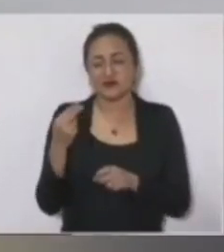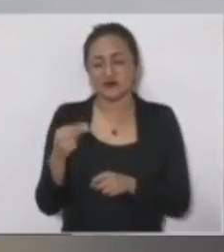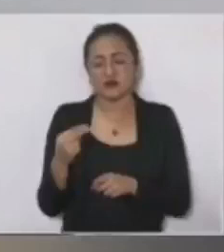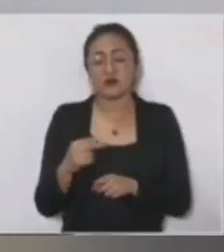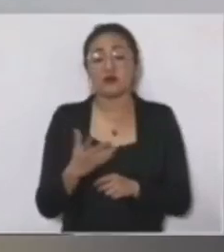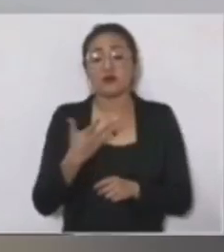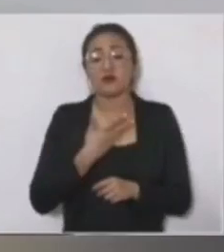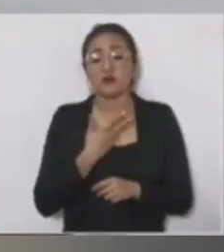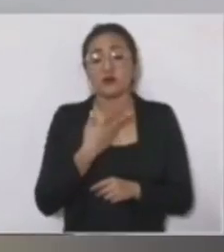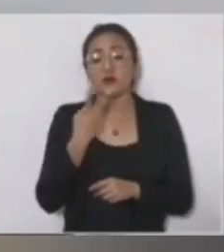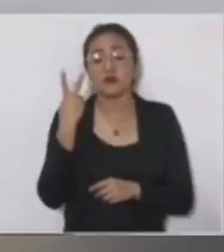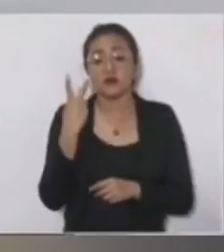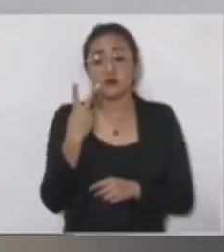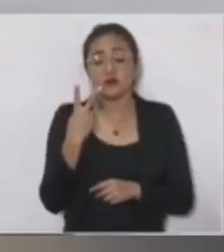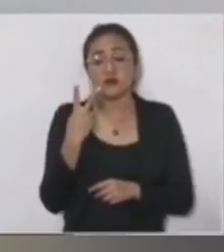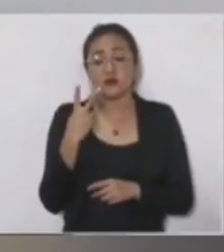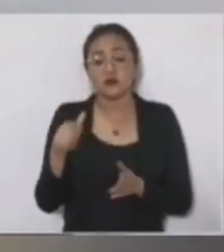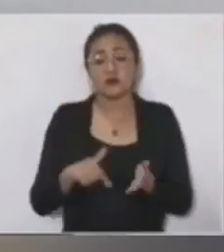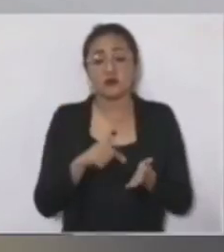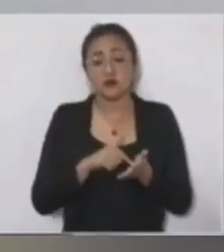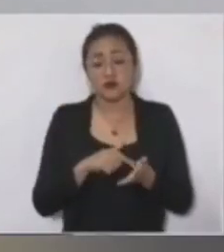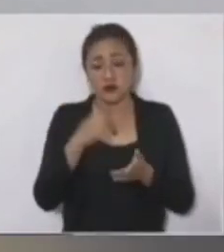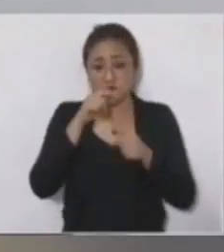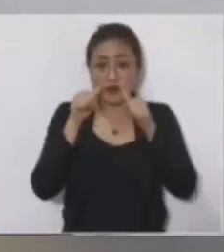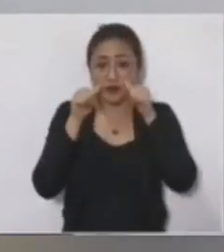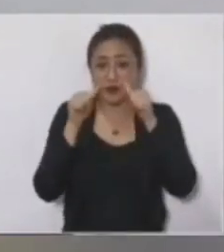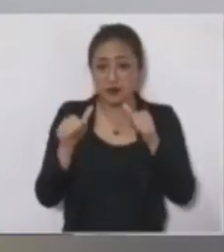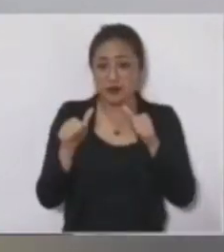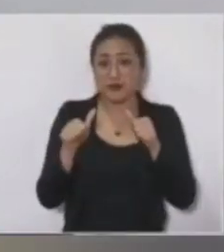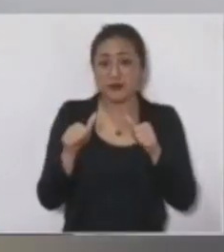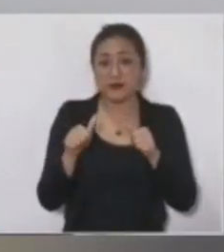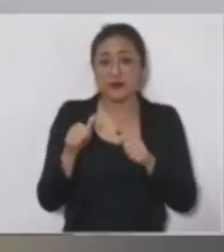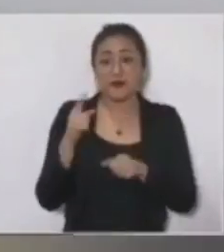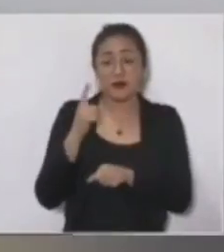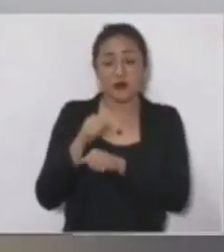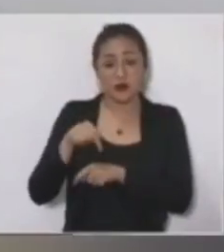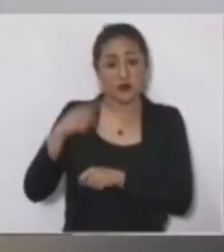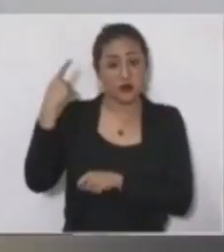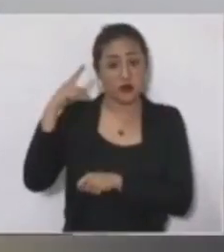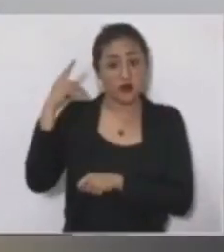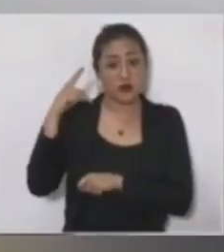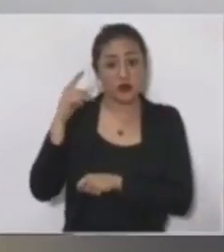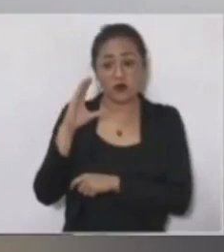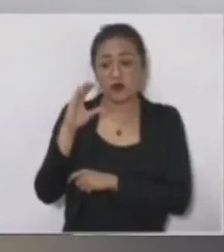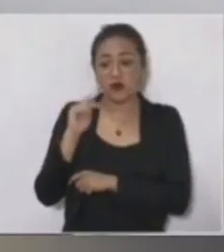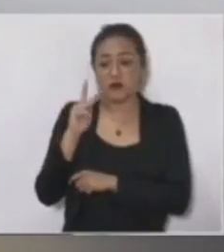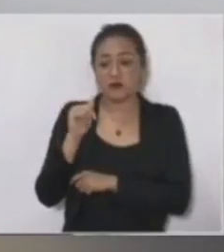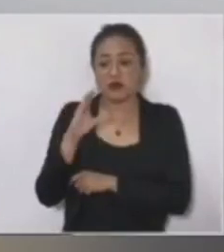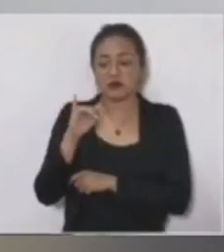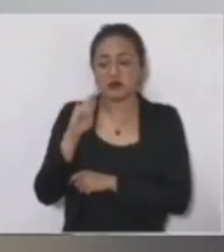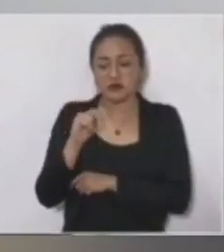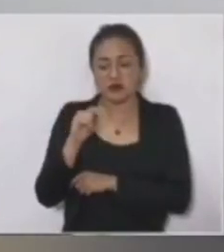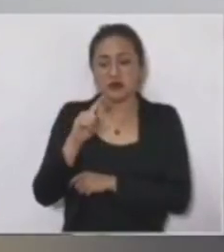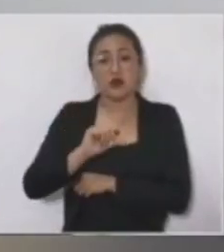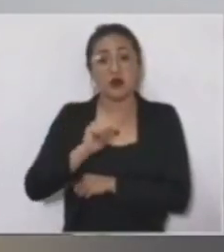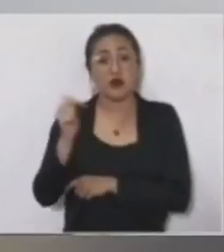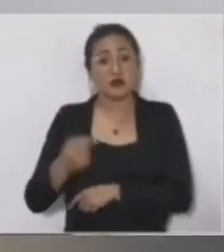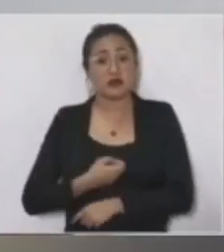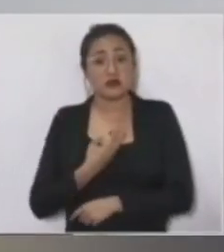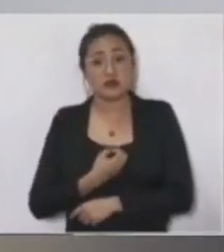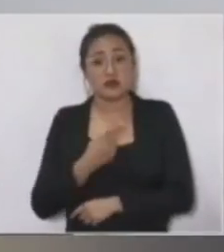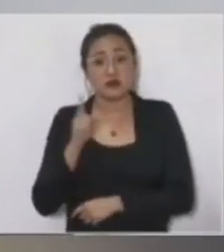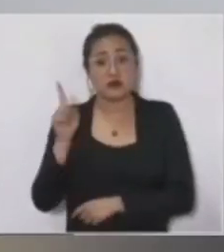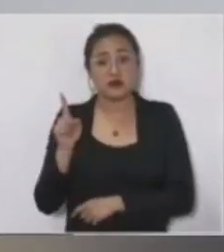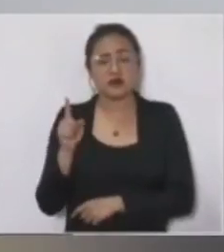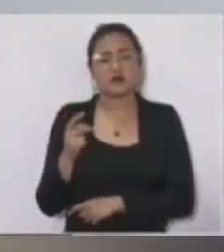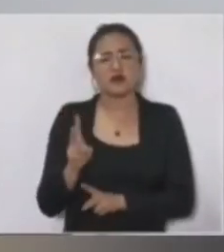Contamos con dos unidades que damos atención. Una es en Puebla, que es el Capacits, y en Tehuacán tenemos